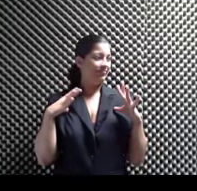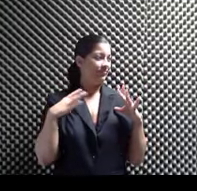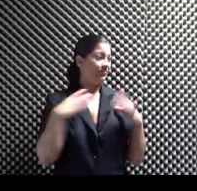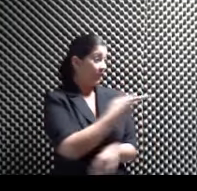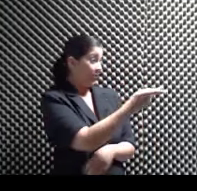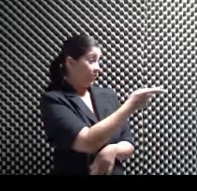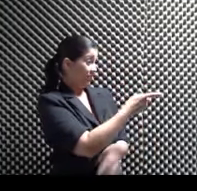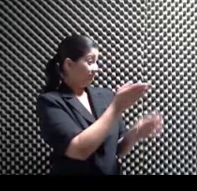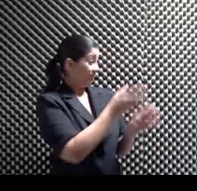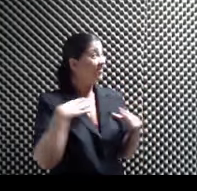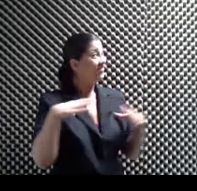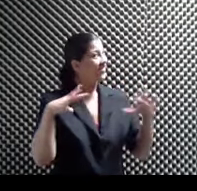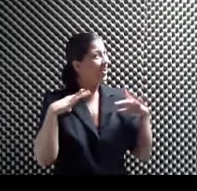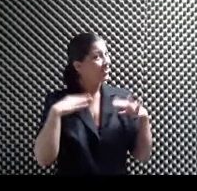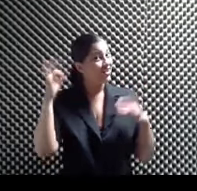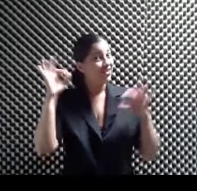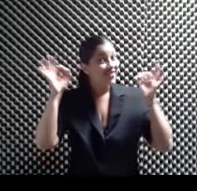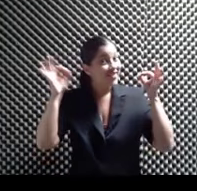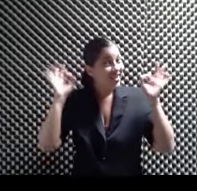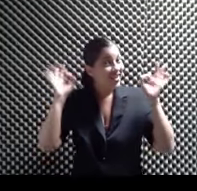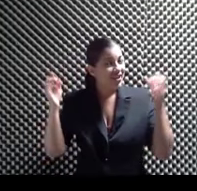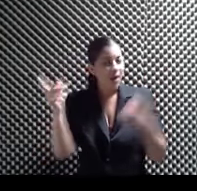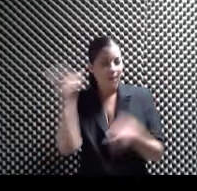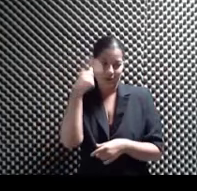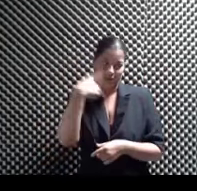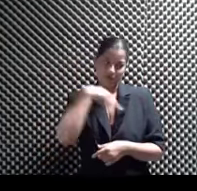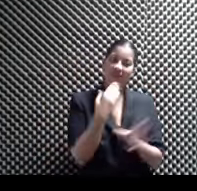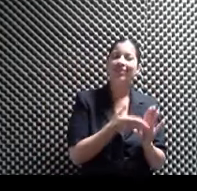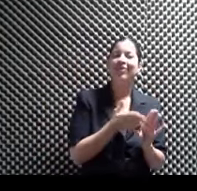vacaciones En febrero Para que se vayan a limpiar